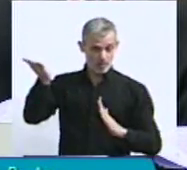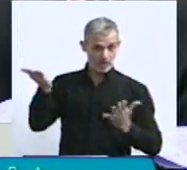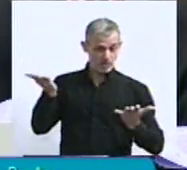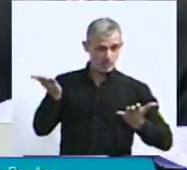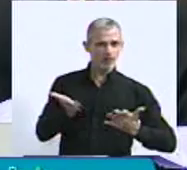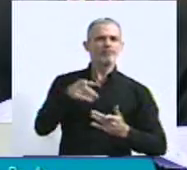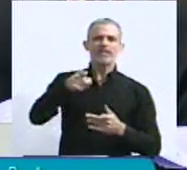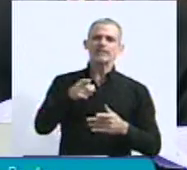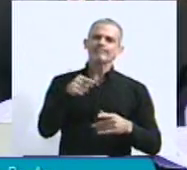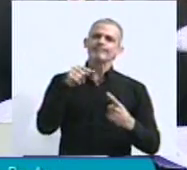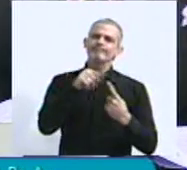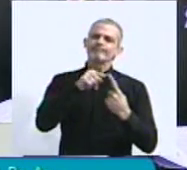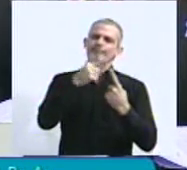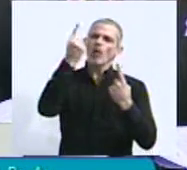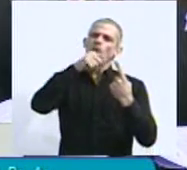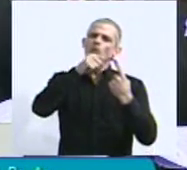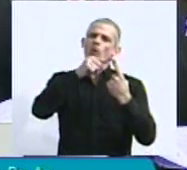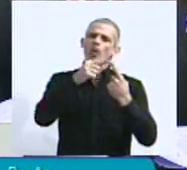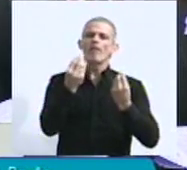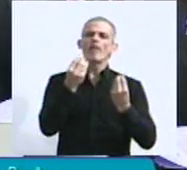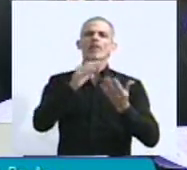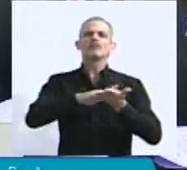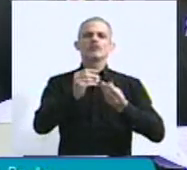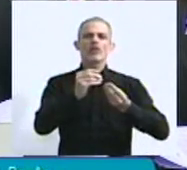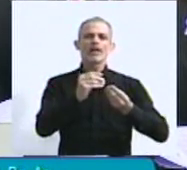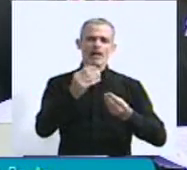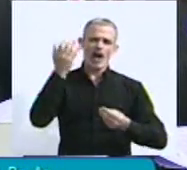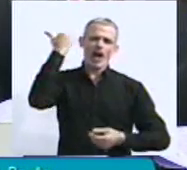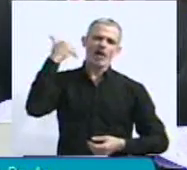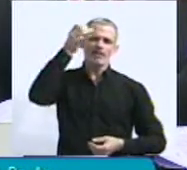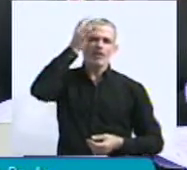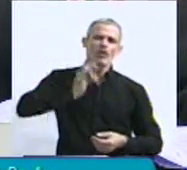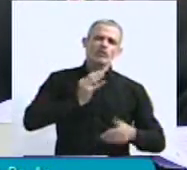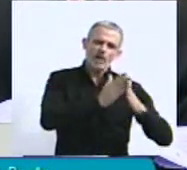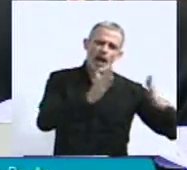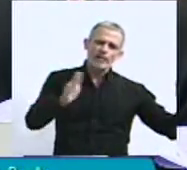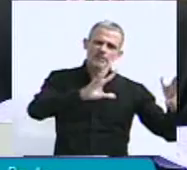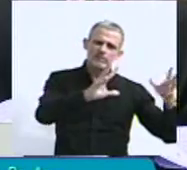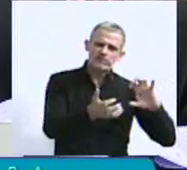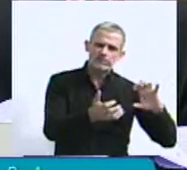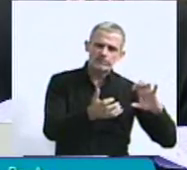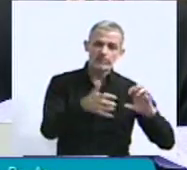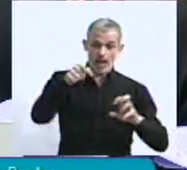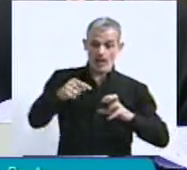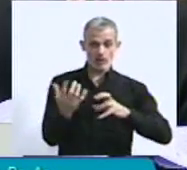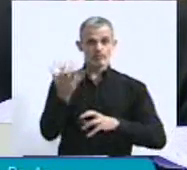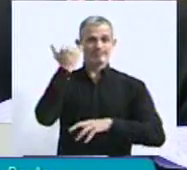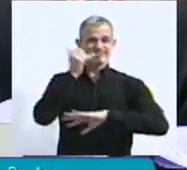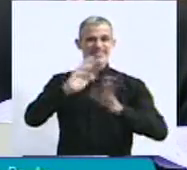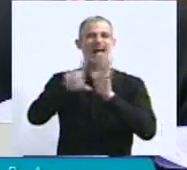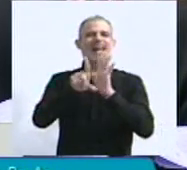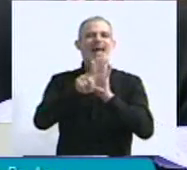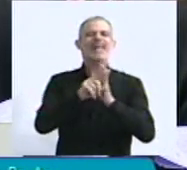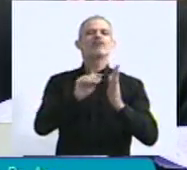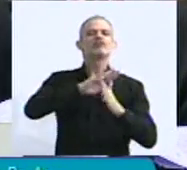elemento de reparación de esos 12 años de desempleo abierto que se alcanzó en el esquema de ley de